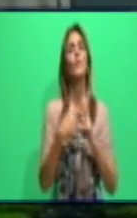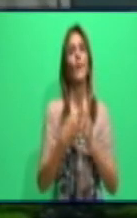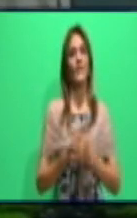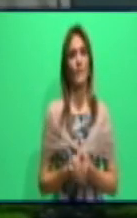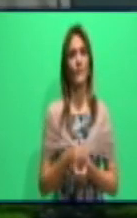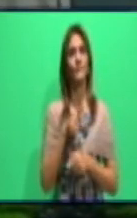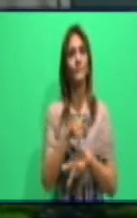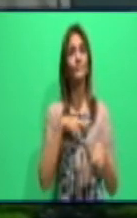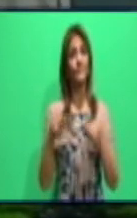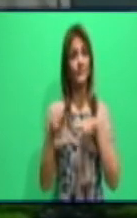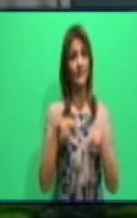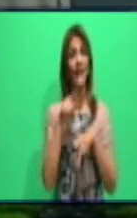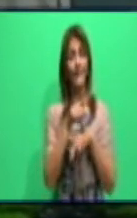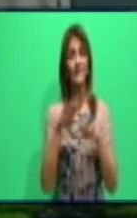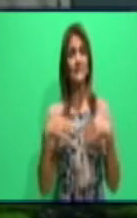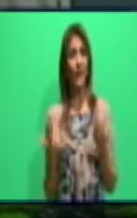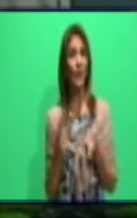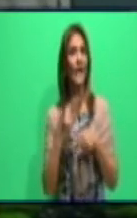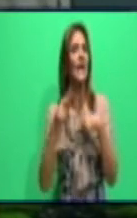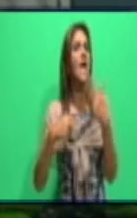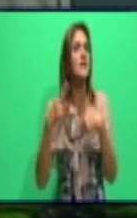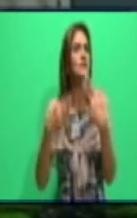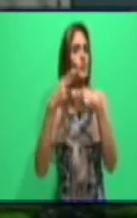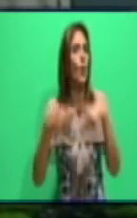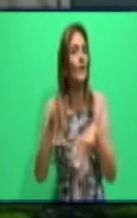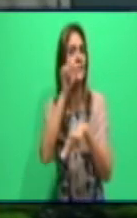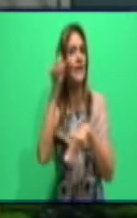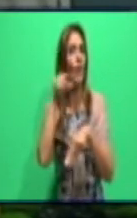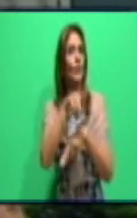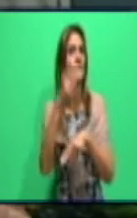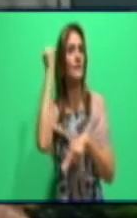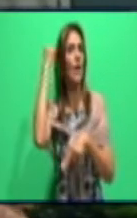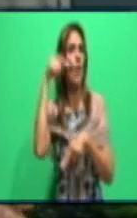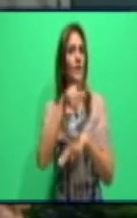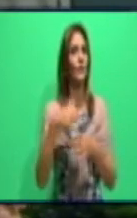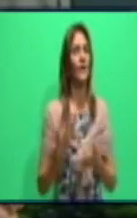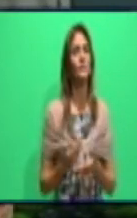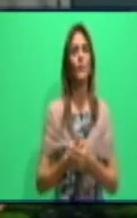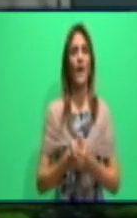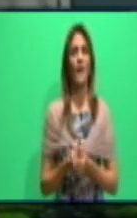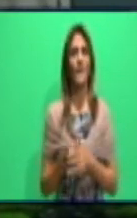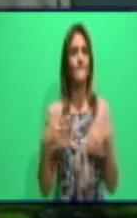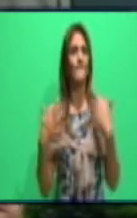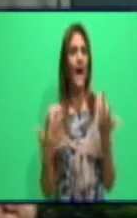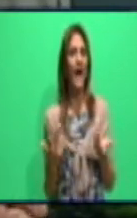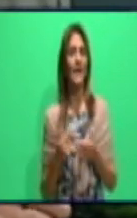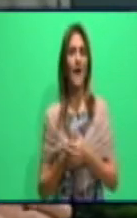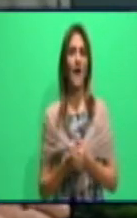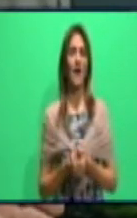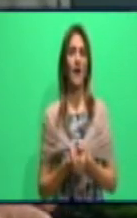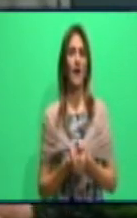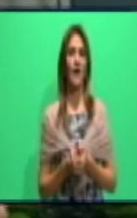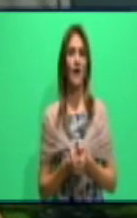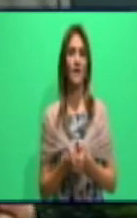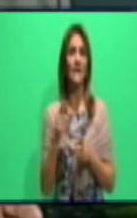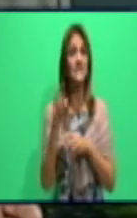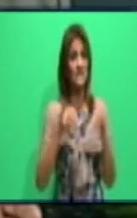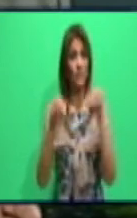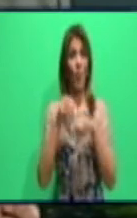allí en el guajiro natural qué decisiones han adoptado para evitar que situaciones como éstas vengan a empañar todo un trabajo